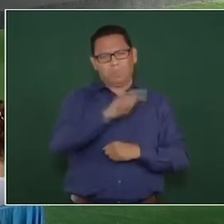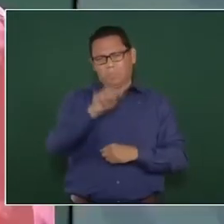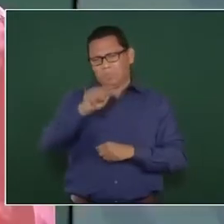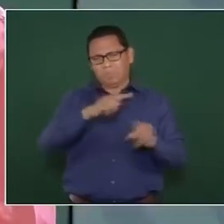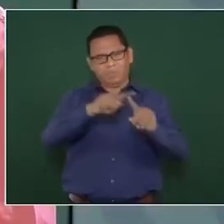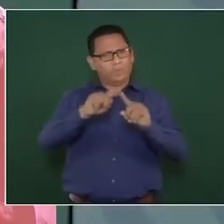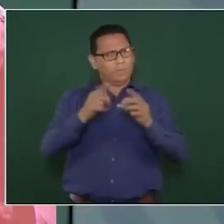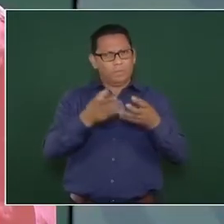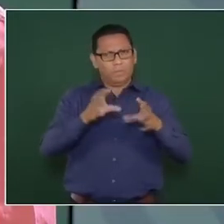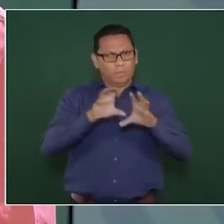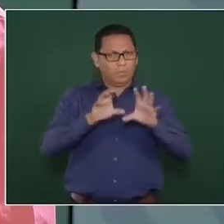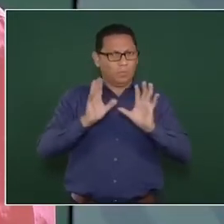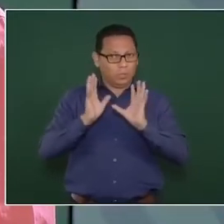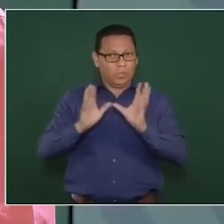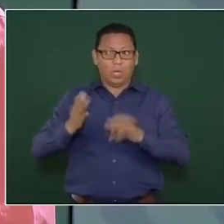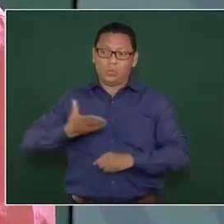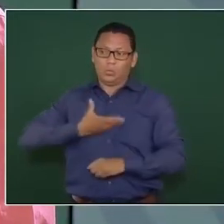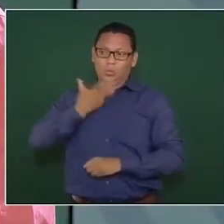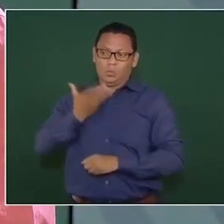Es una tradición